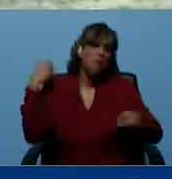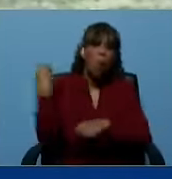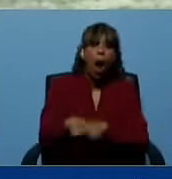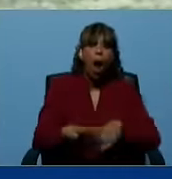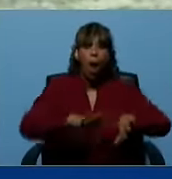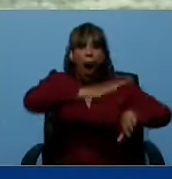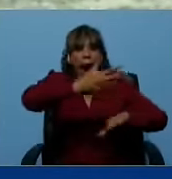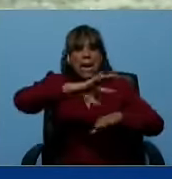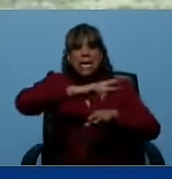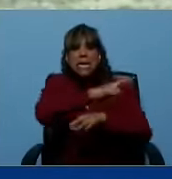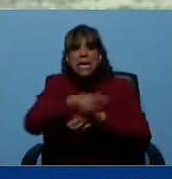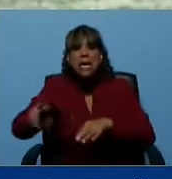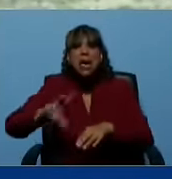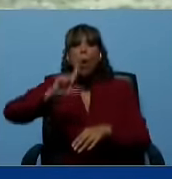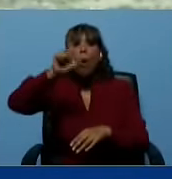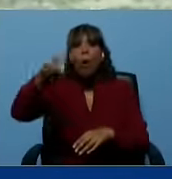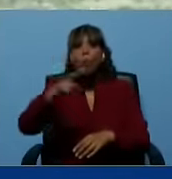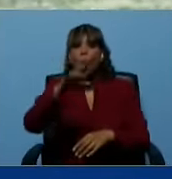Guaire.